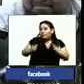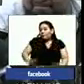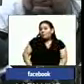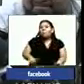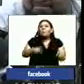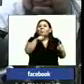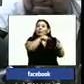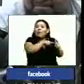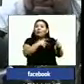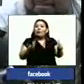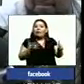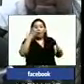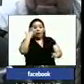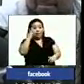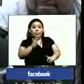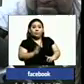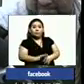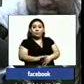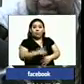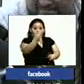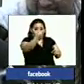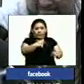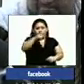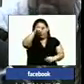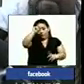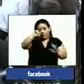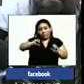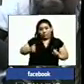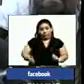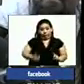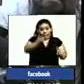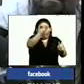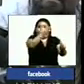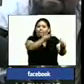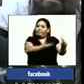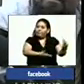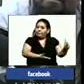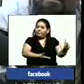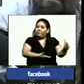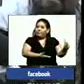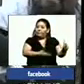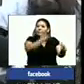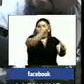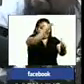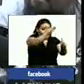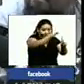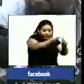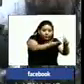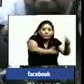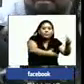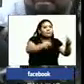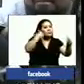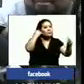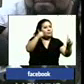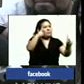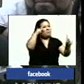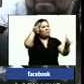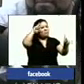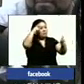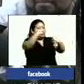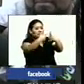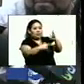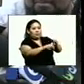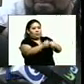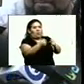porque si un funcionario de esa importancia viola la ley,